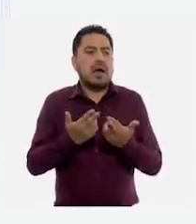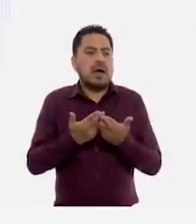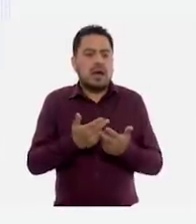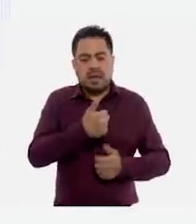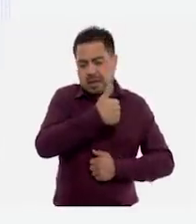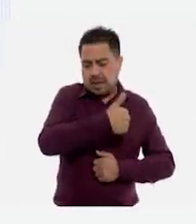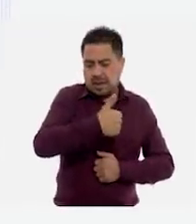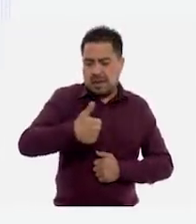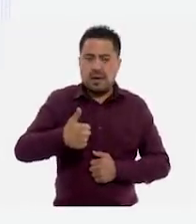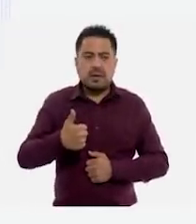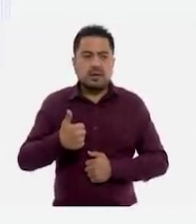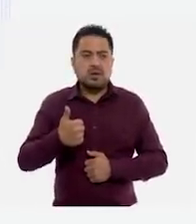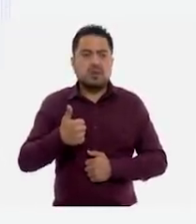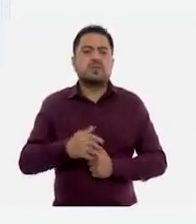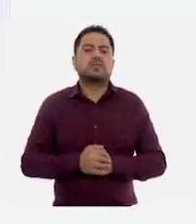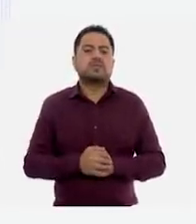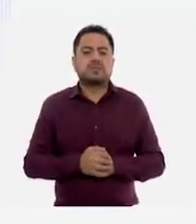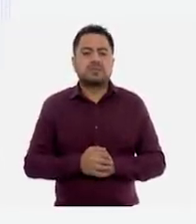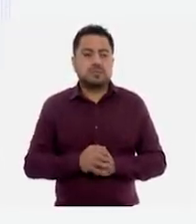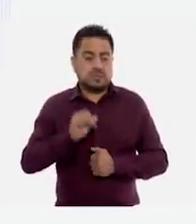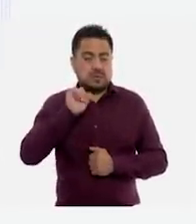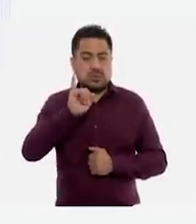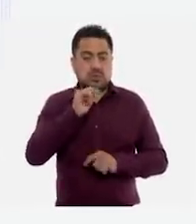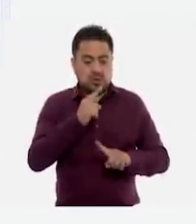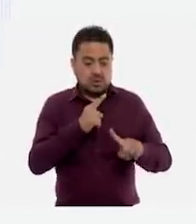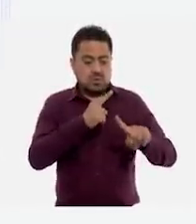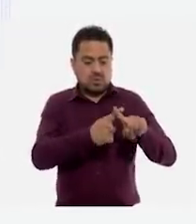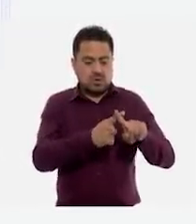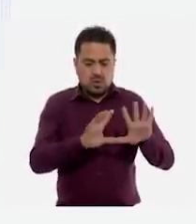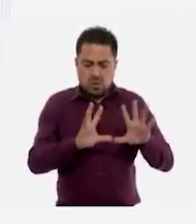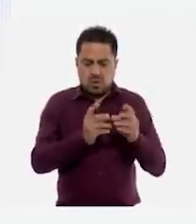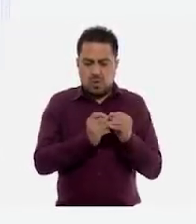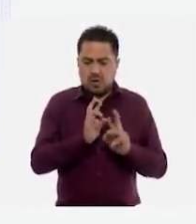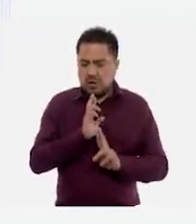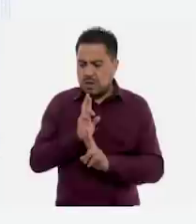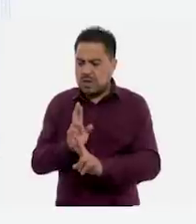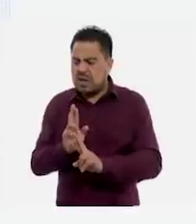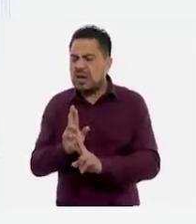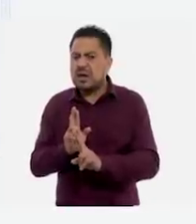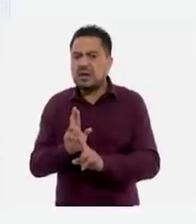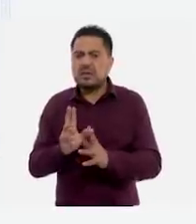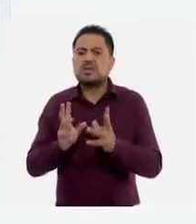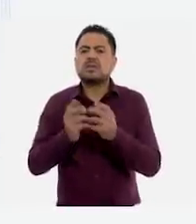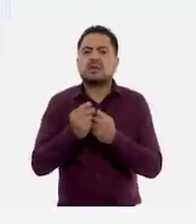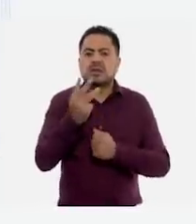cada una, que caben en cada una. Si lo multiplicamos, el resultado es